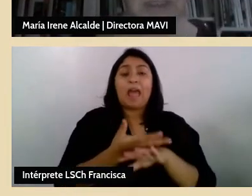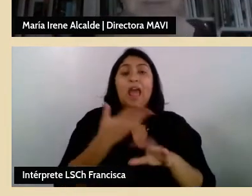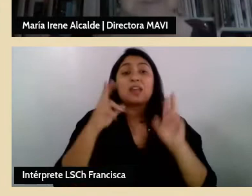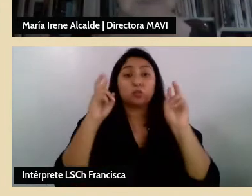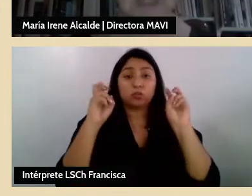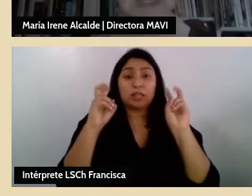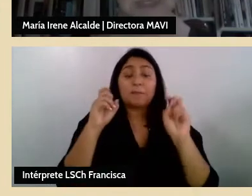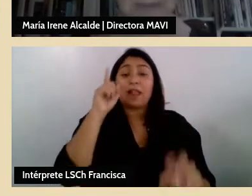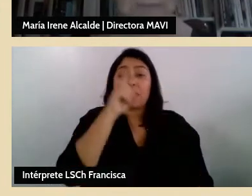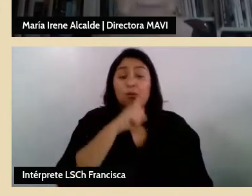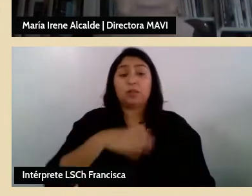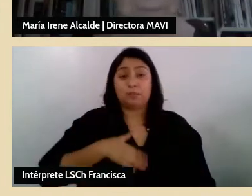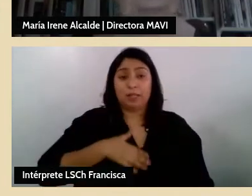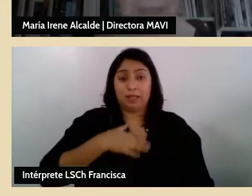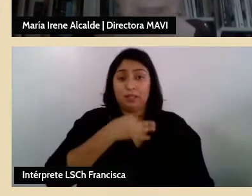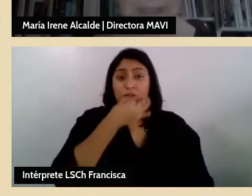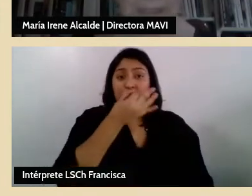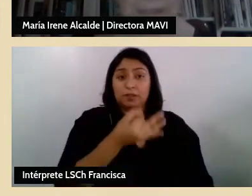creo